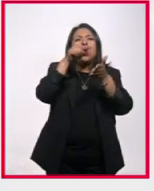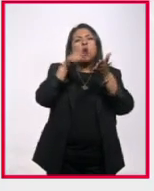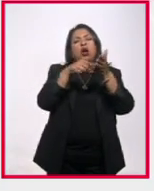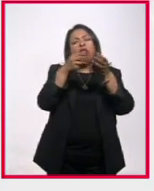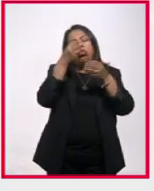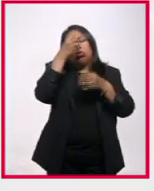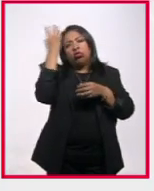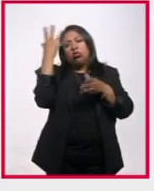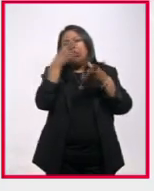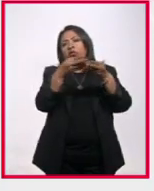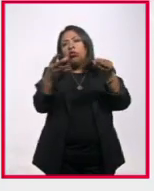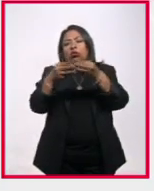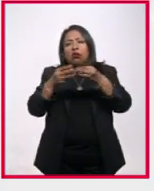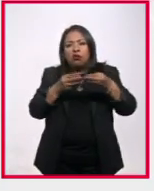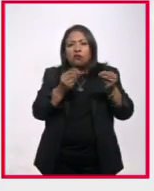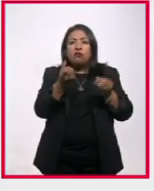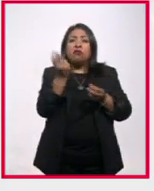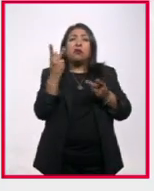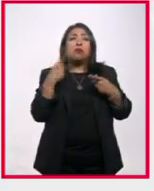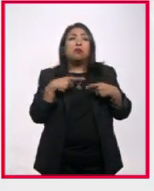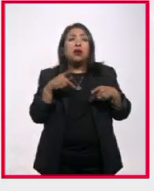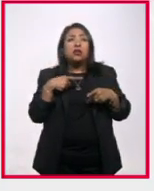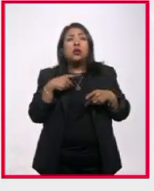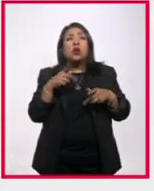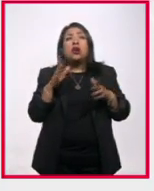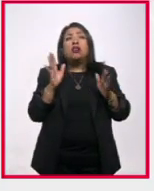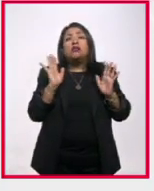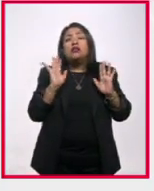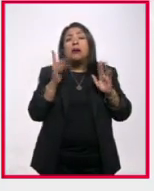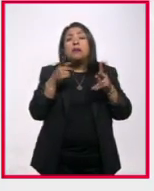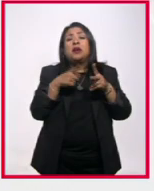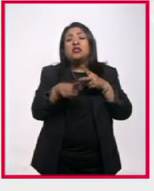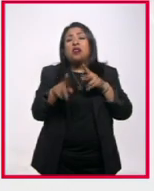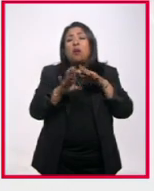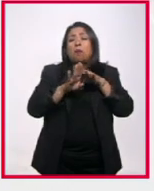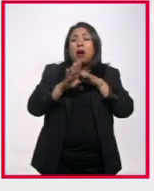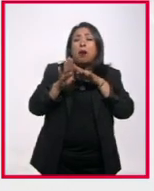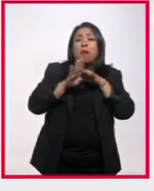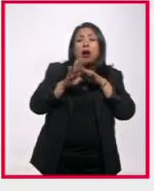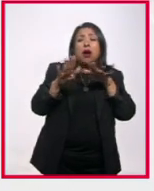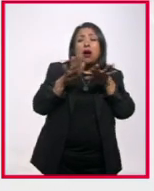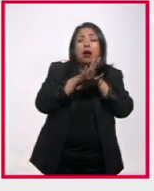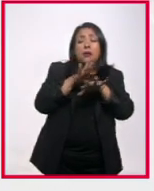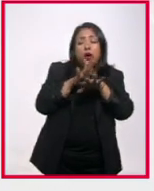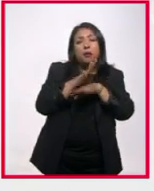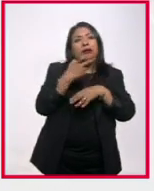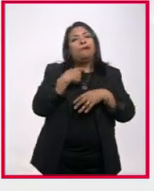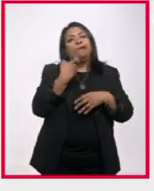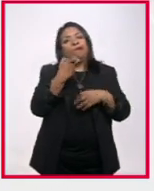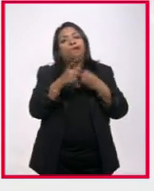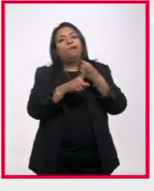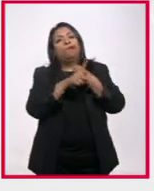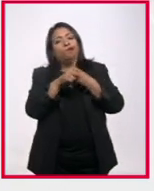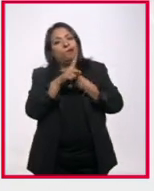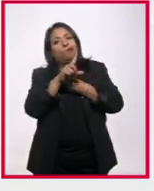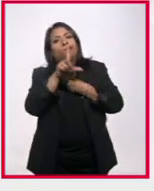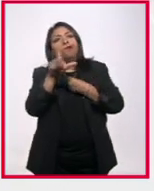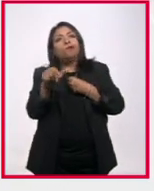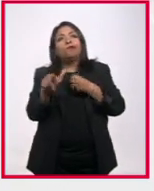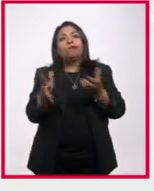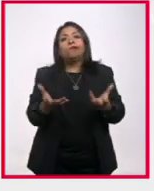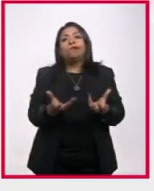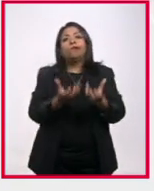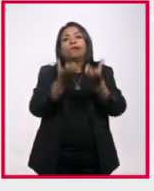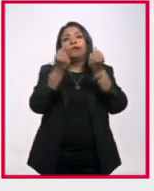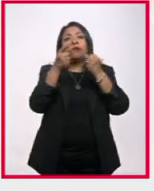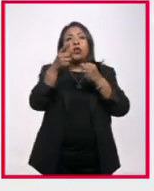olvidado, aquellas personas que venían del sotavento empezaron a migrar, lo que impactó en esa tradición y empezó a ser rescatada en